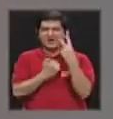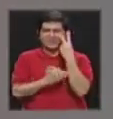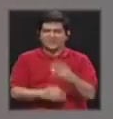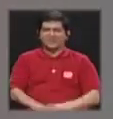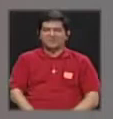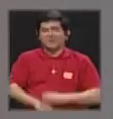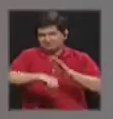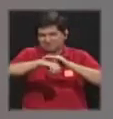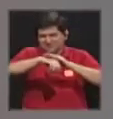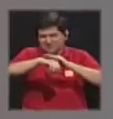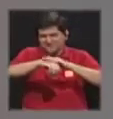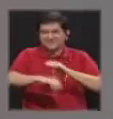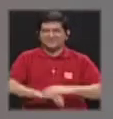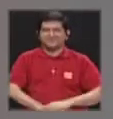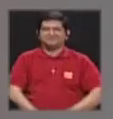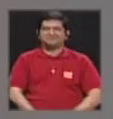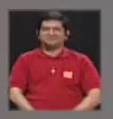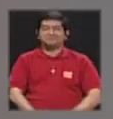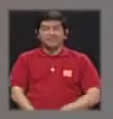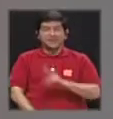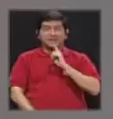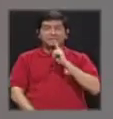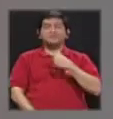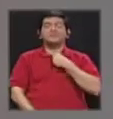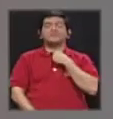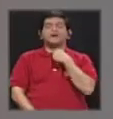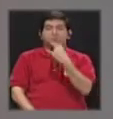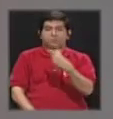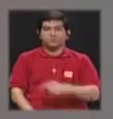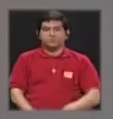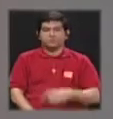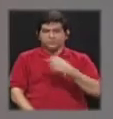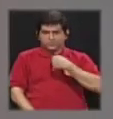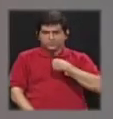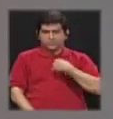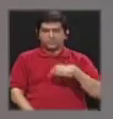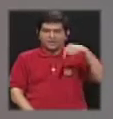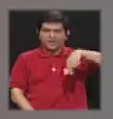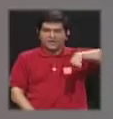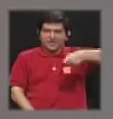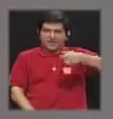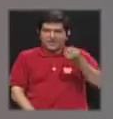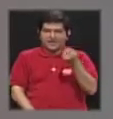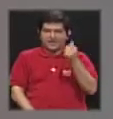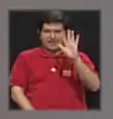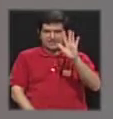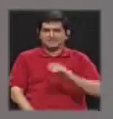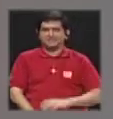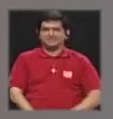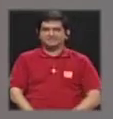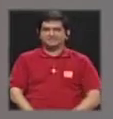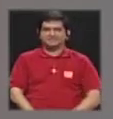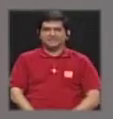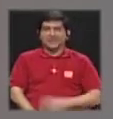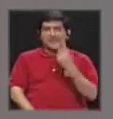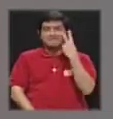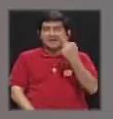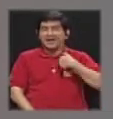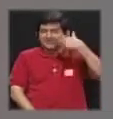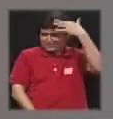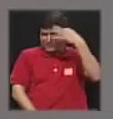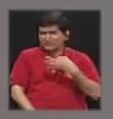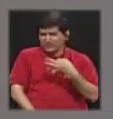si me permite. Por supuesto. Realmente es un placer para mí estar en Canal 15. Mire, yo creo